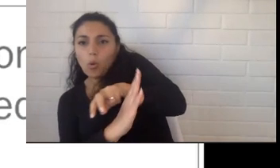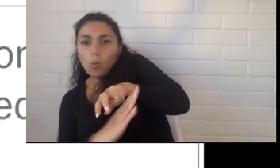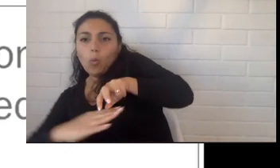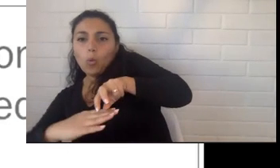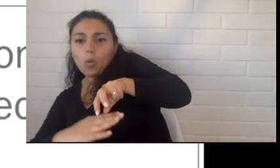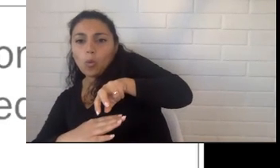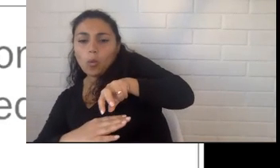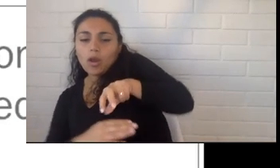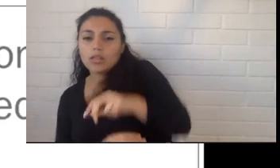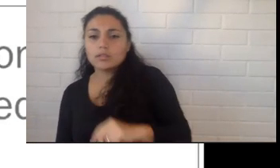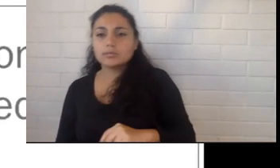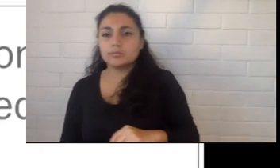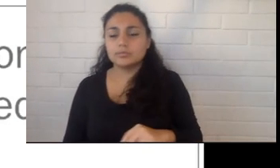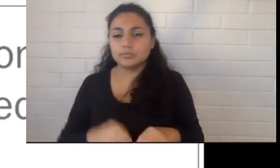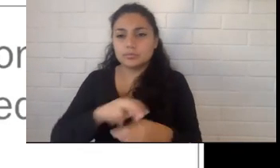el lado